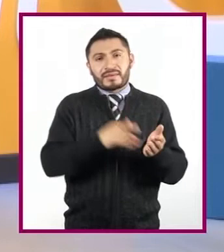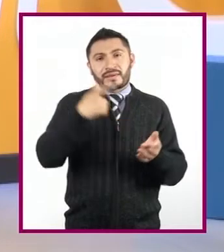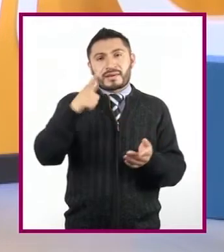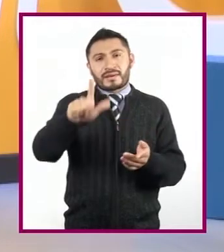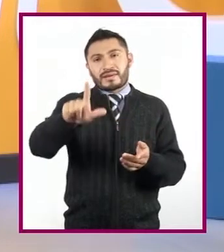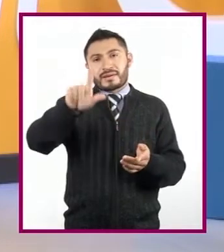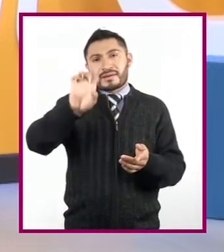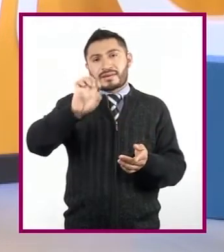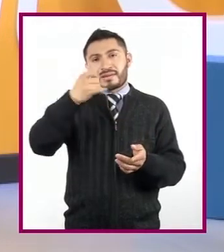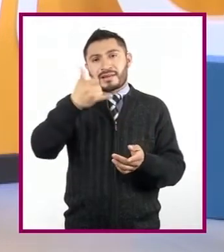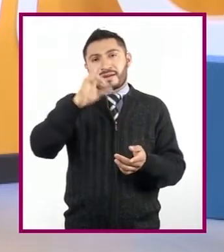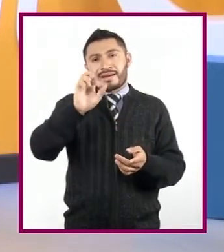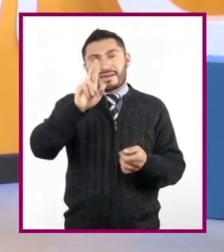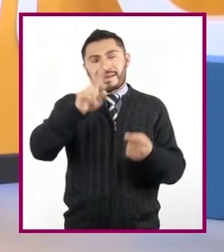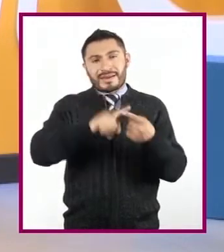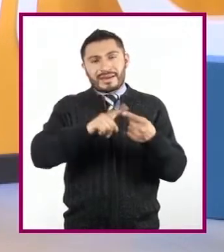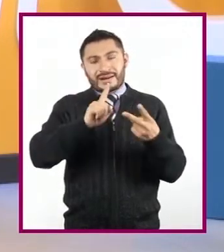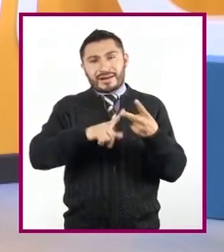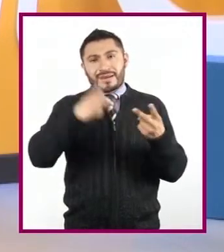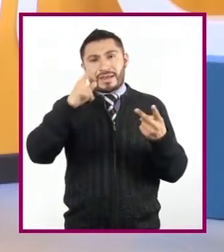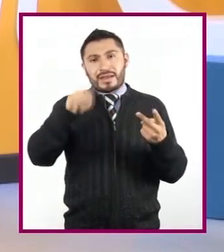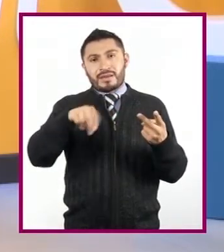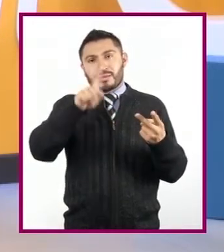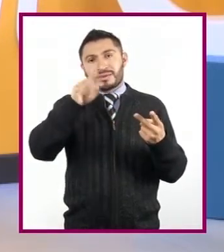Ledger, punzón y regleta.